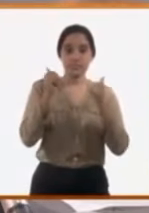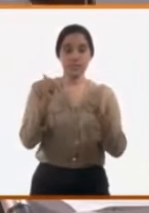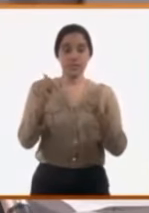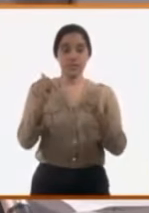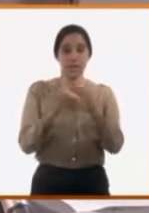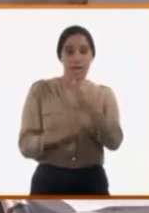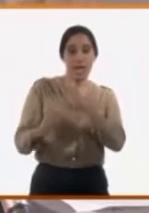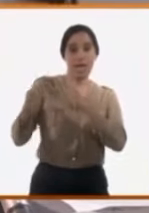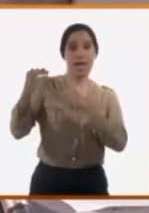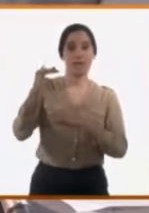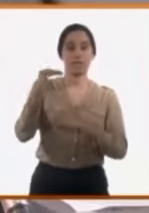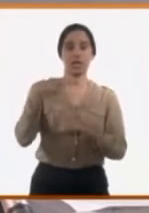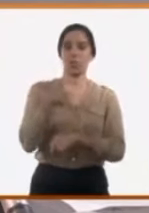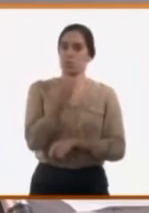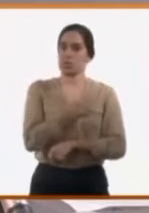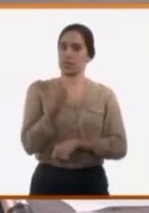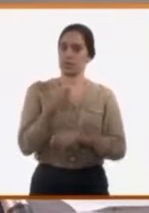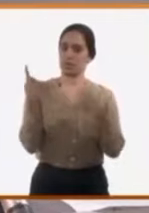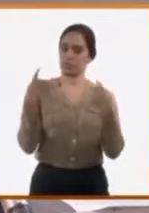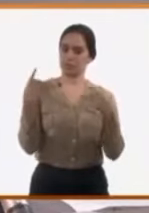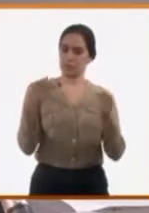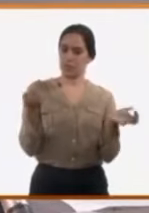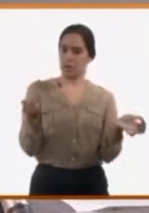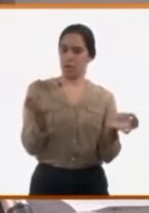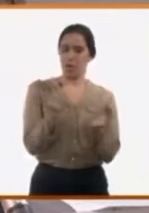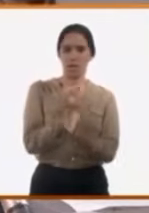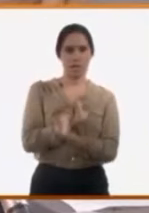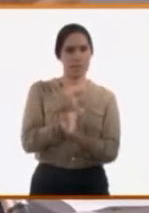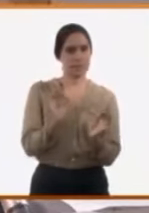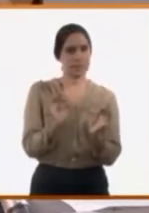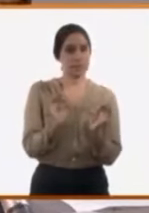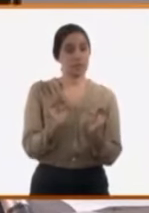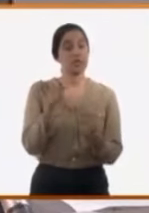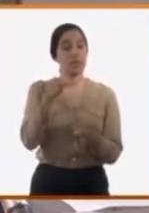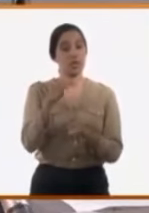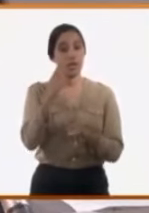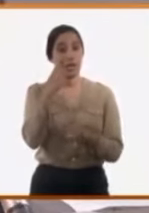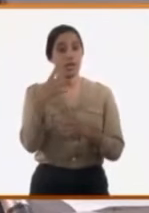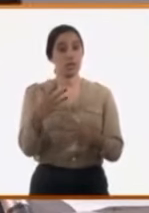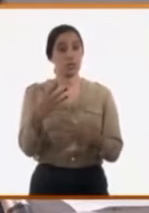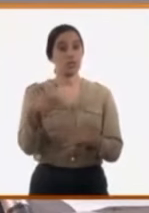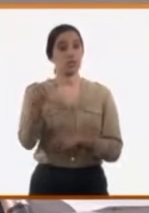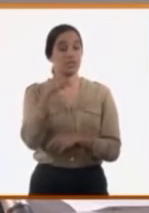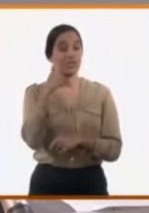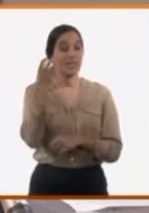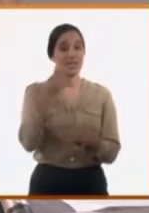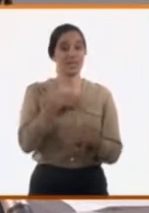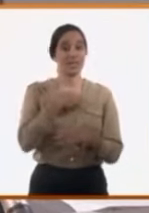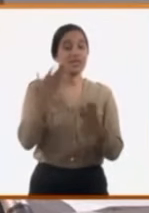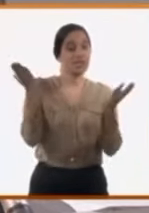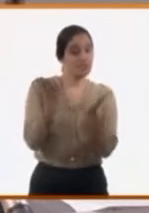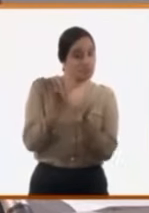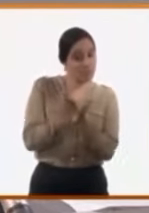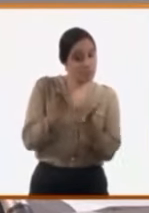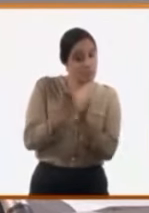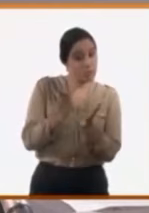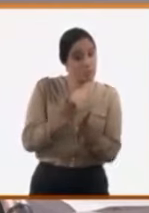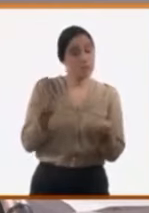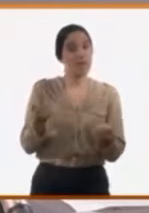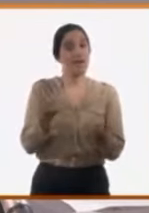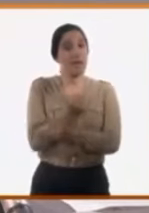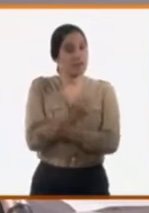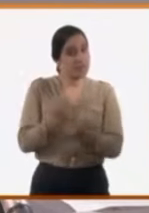motivación tiene que prepararse y luchar por ella nosotros premiamos El talento y estimulamos el mejor derecho de los que más se esfuerza y